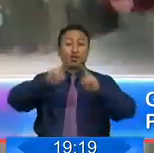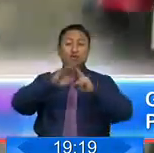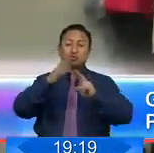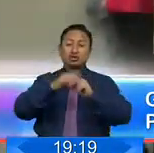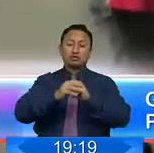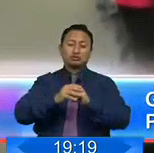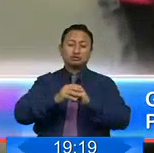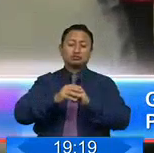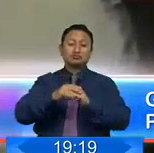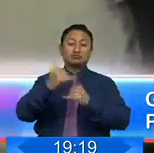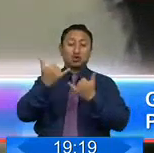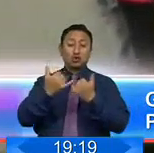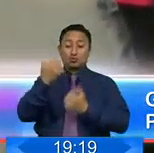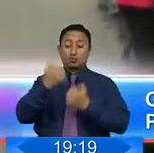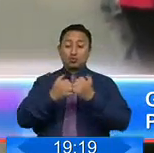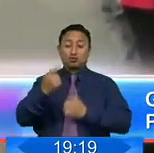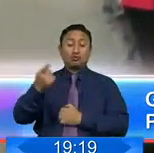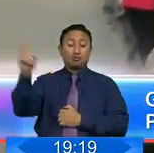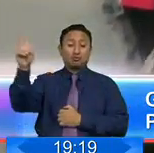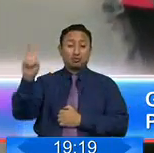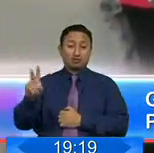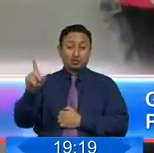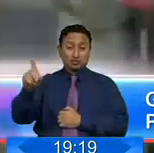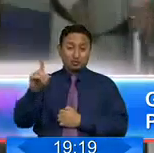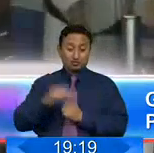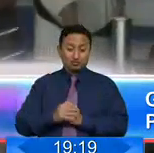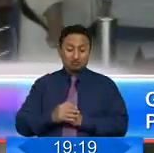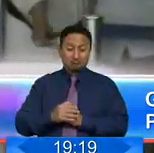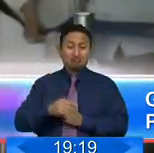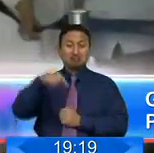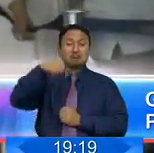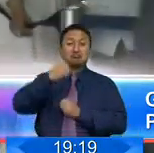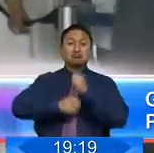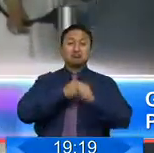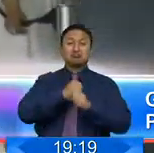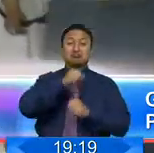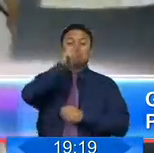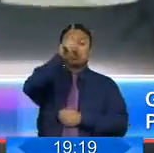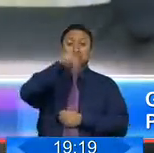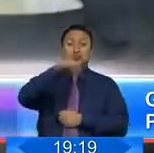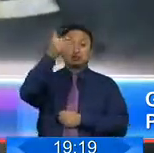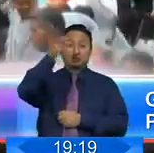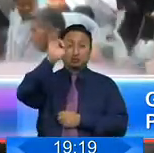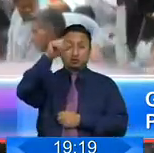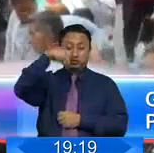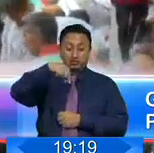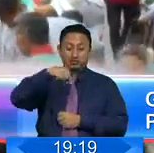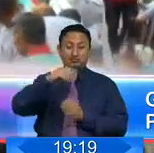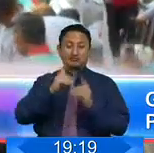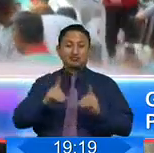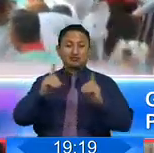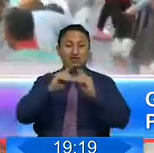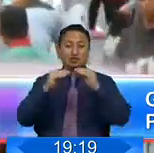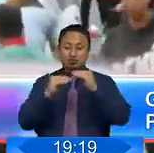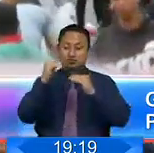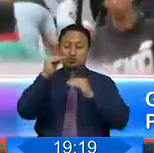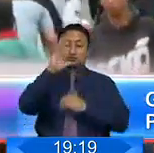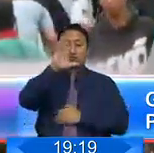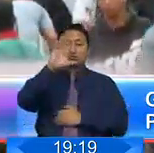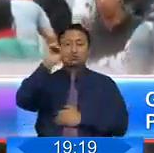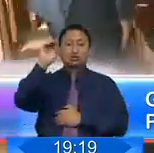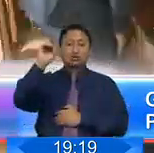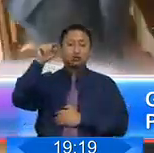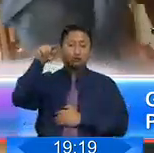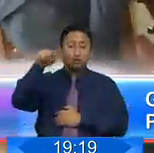marco de la crisis que atraviesa el país petrolero, se prevé que a finales del 2019 esta cifra ascienda a 500.000. Así